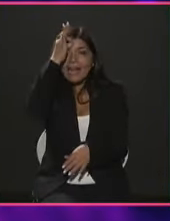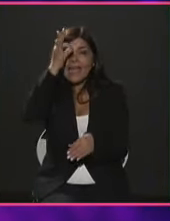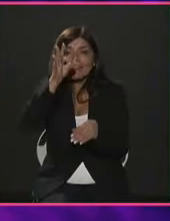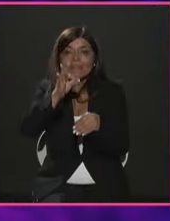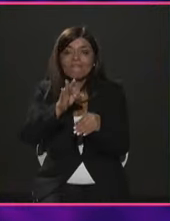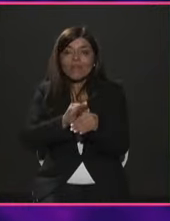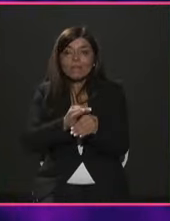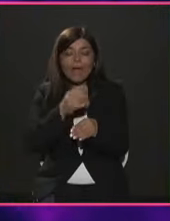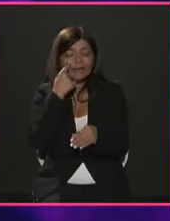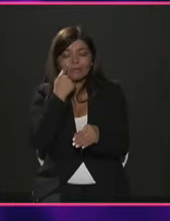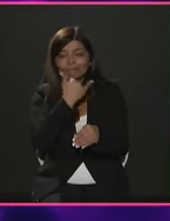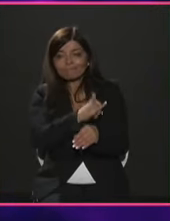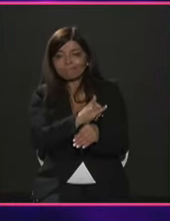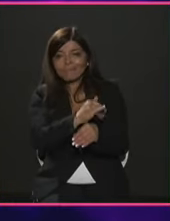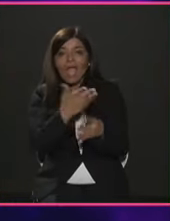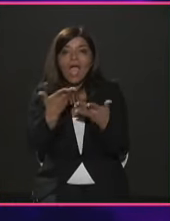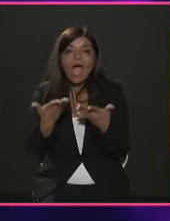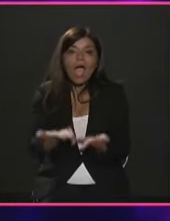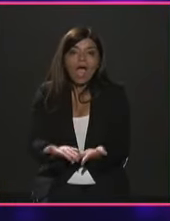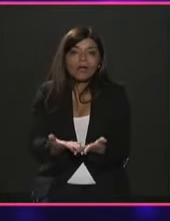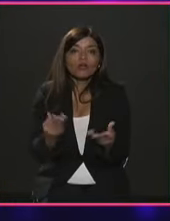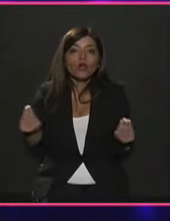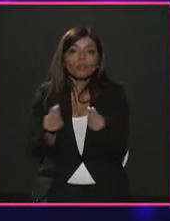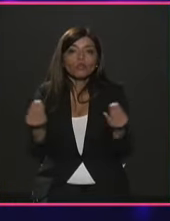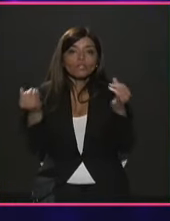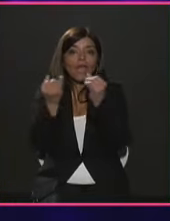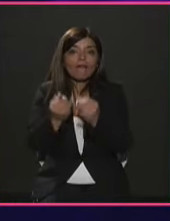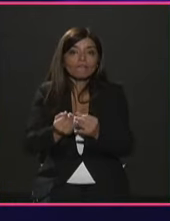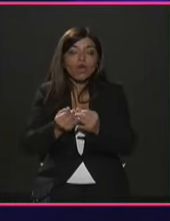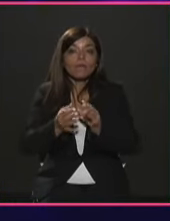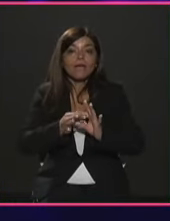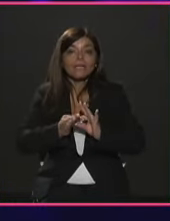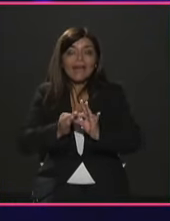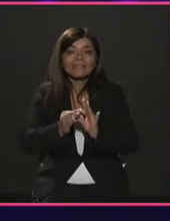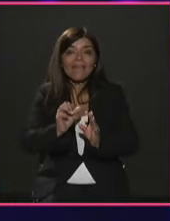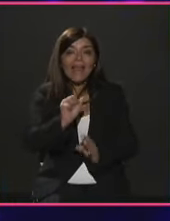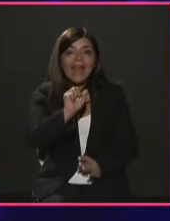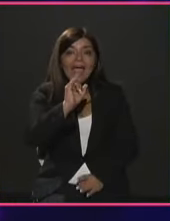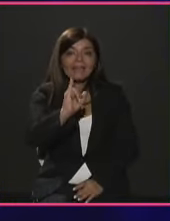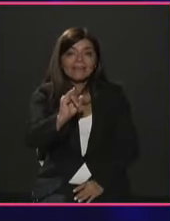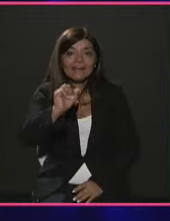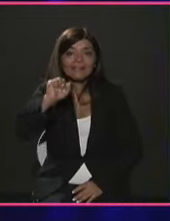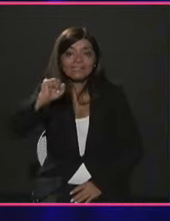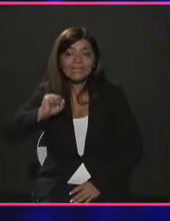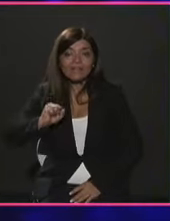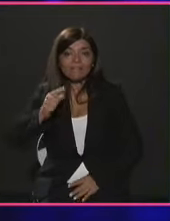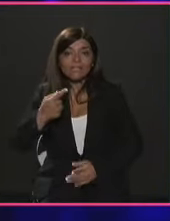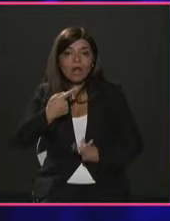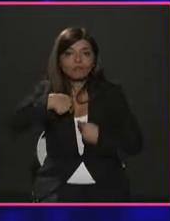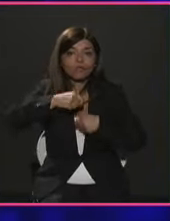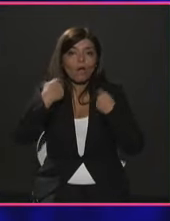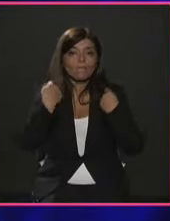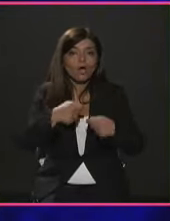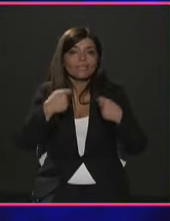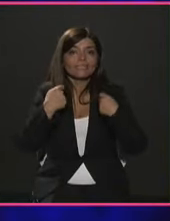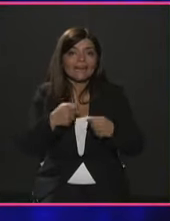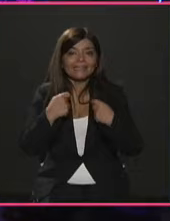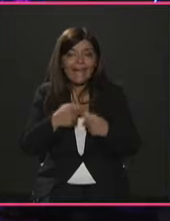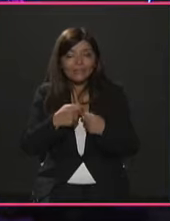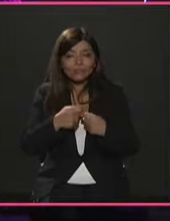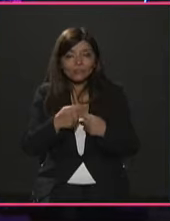desatendidas Y de qué manera eh En parte Gracias a la Inteligencia artificial estamos tratando eh de